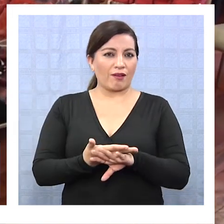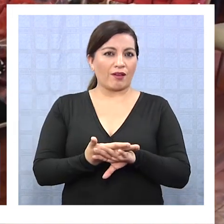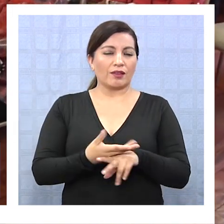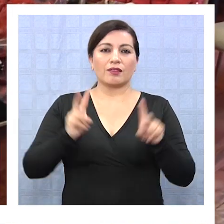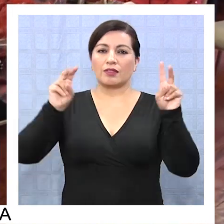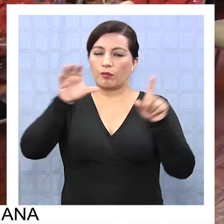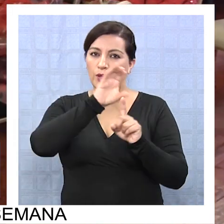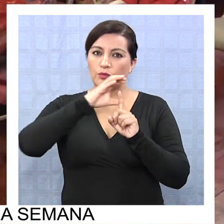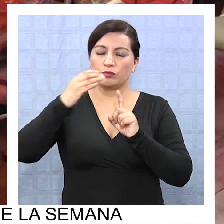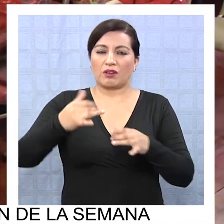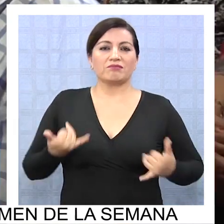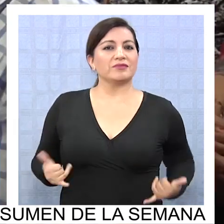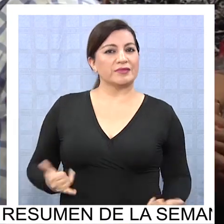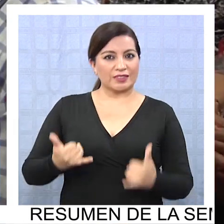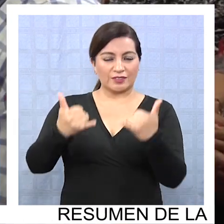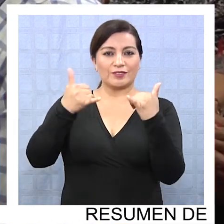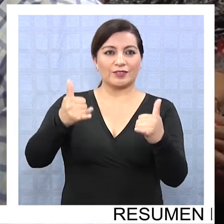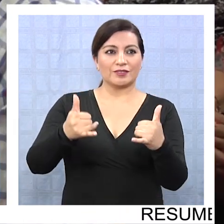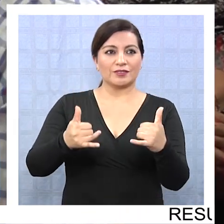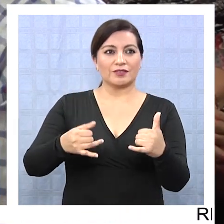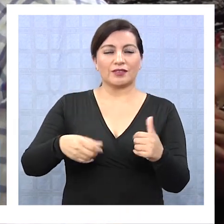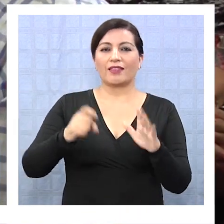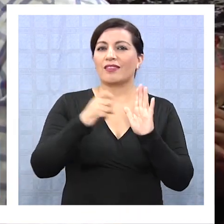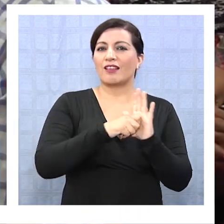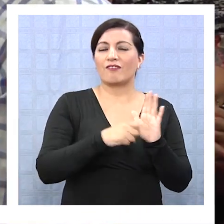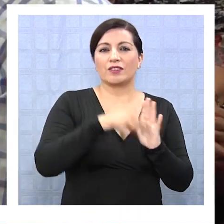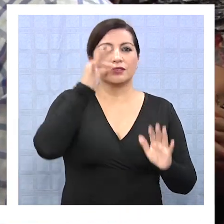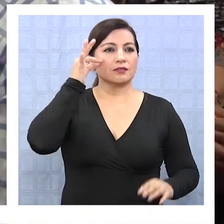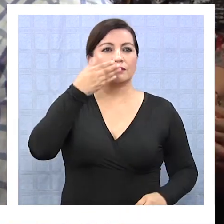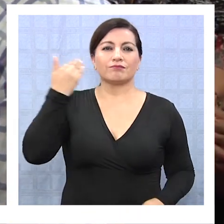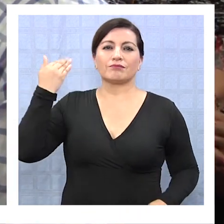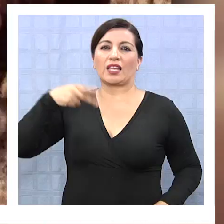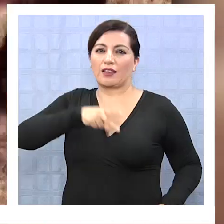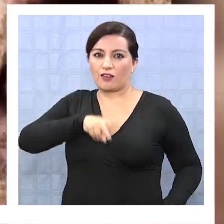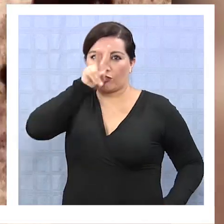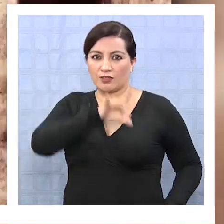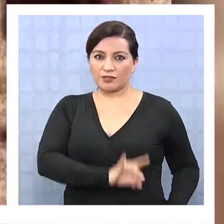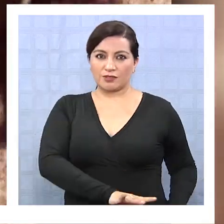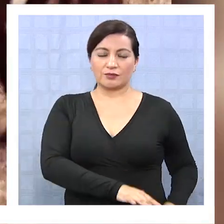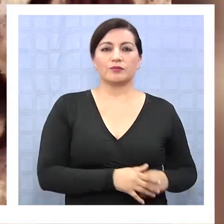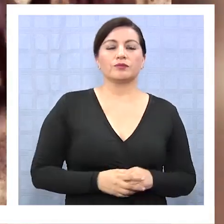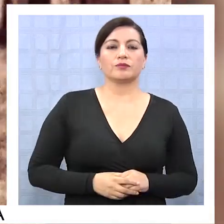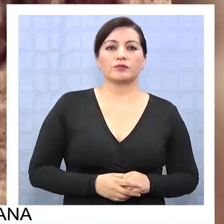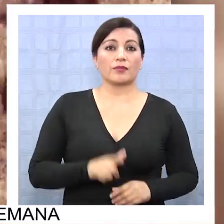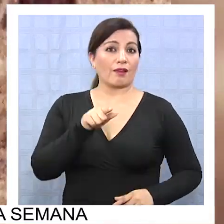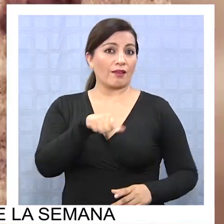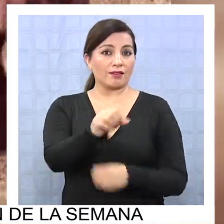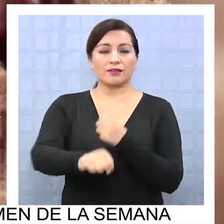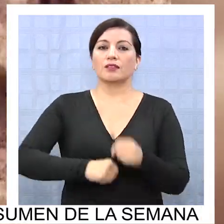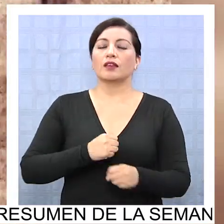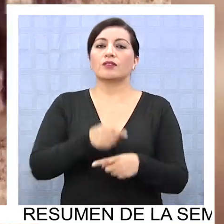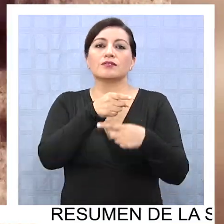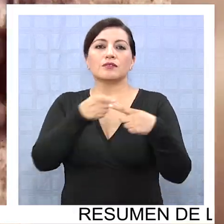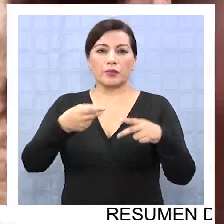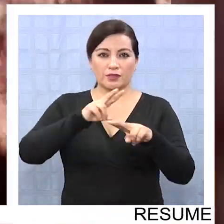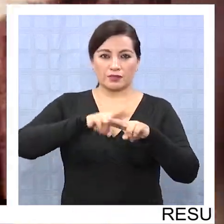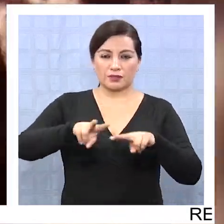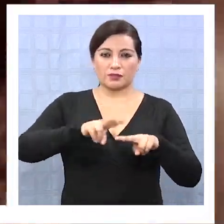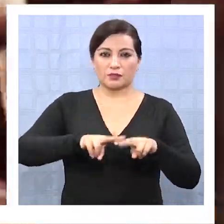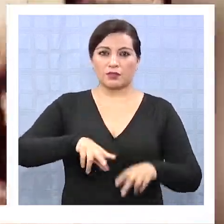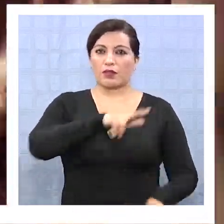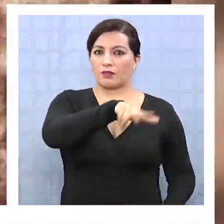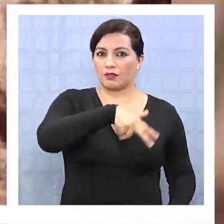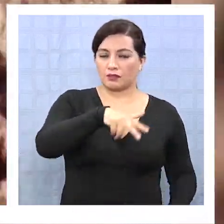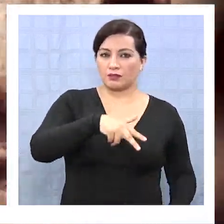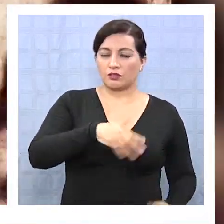a las manifestaciones culturales y recreativas de la época salitrera en el norte del país. Este año la semana se